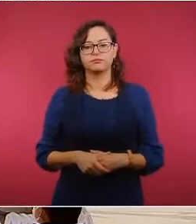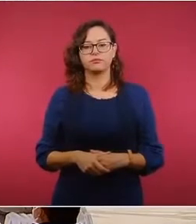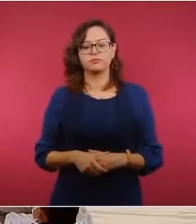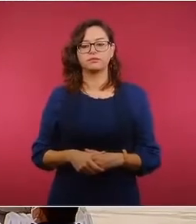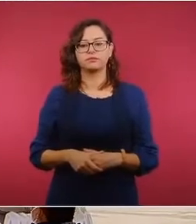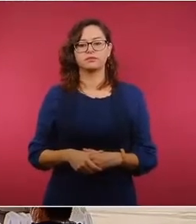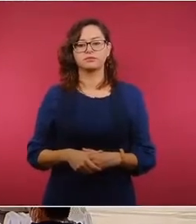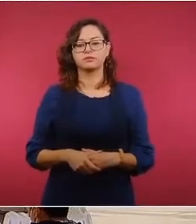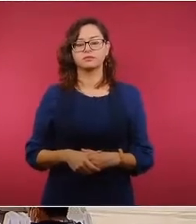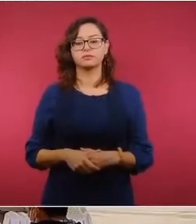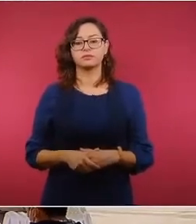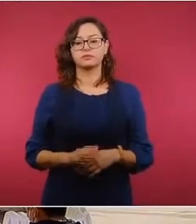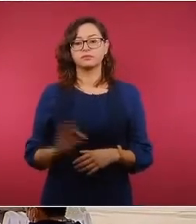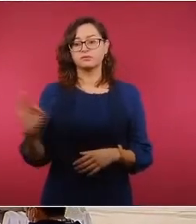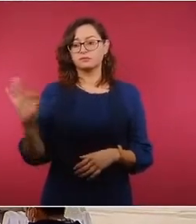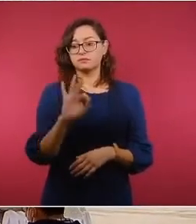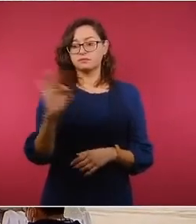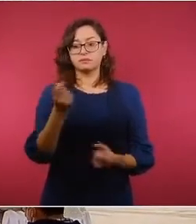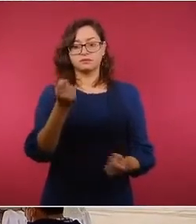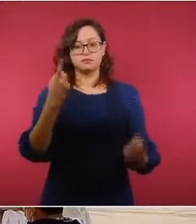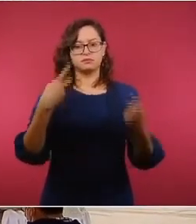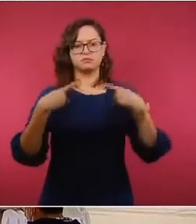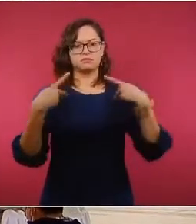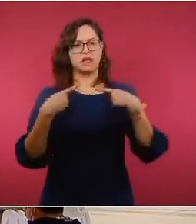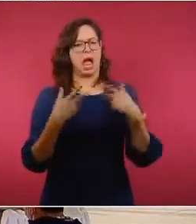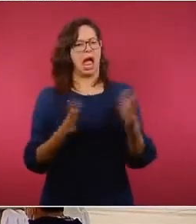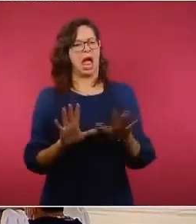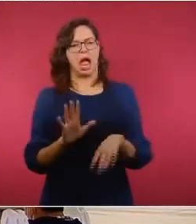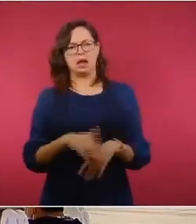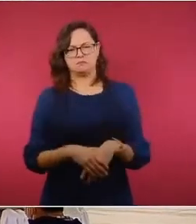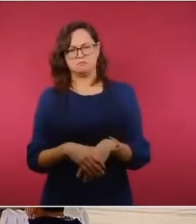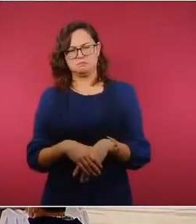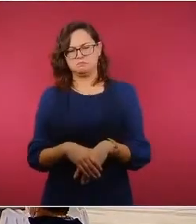porque algunos podrían decir, no lo vendan,